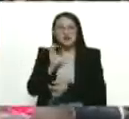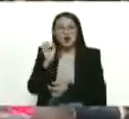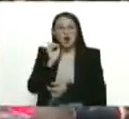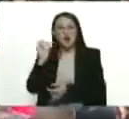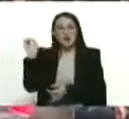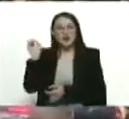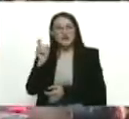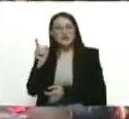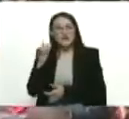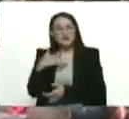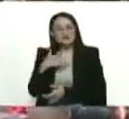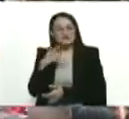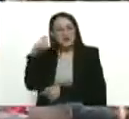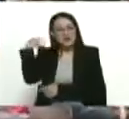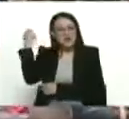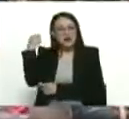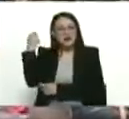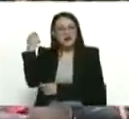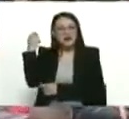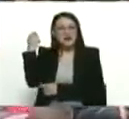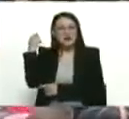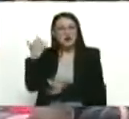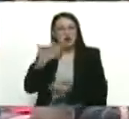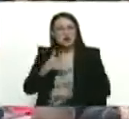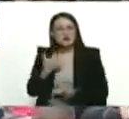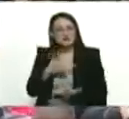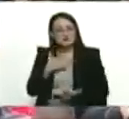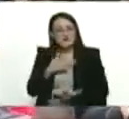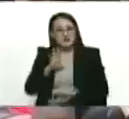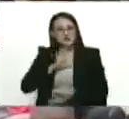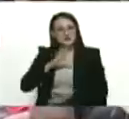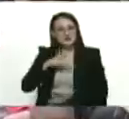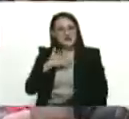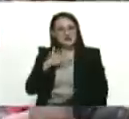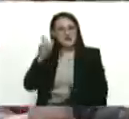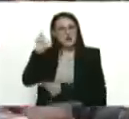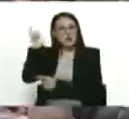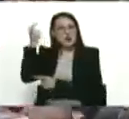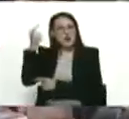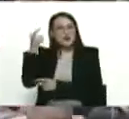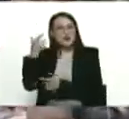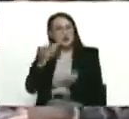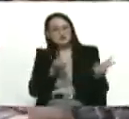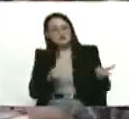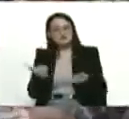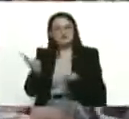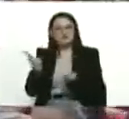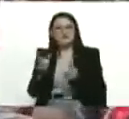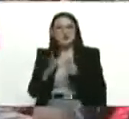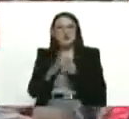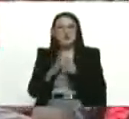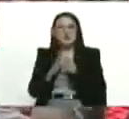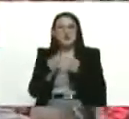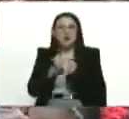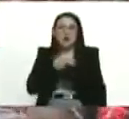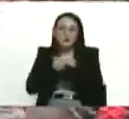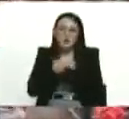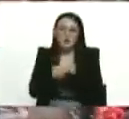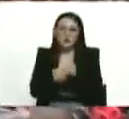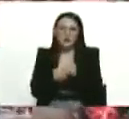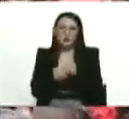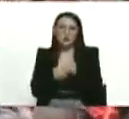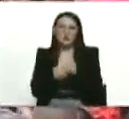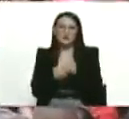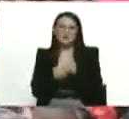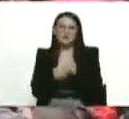siente llanero. Y hoy más que nunca se siente guariqueño, porque lo recibimos con todo el calor, el amor